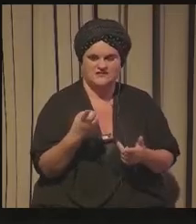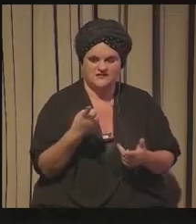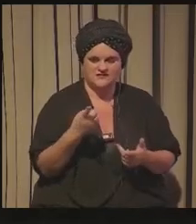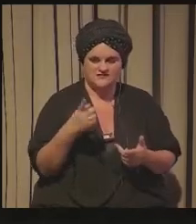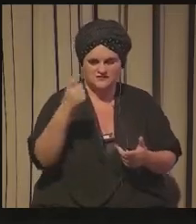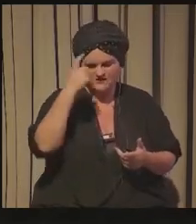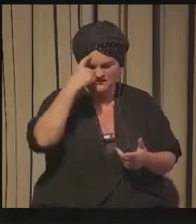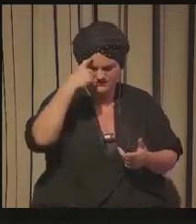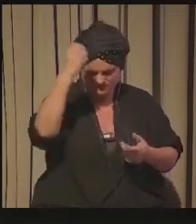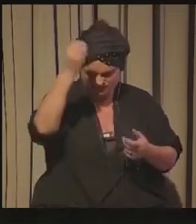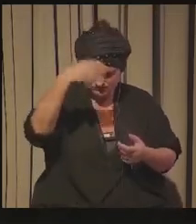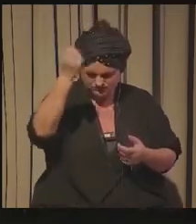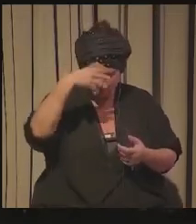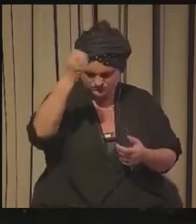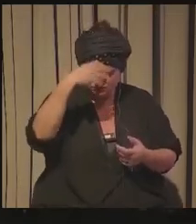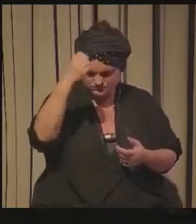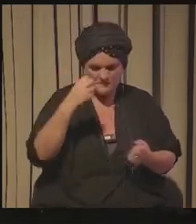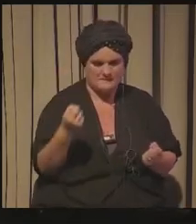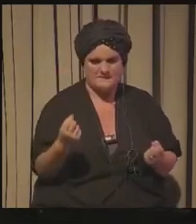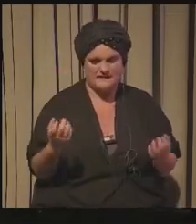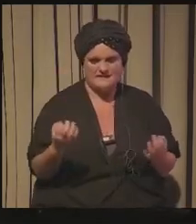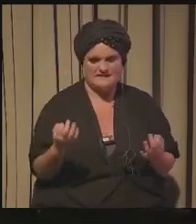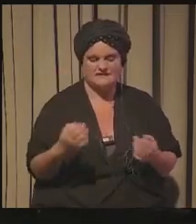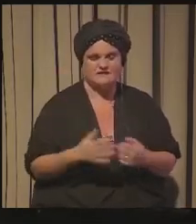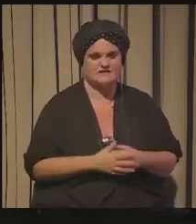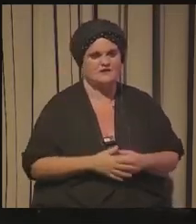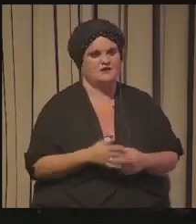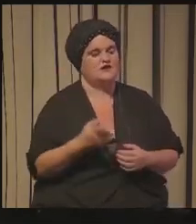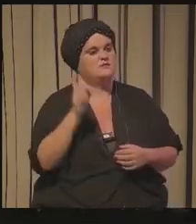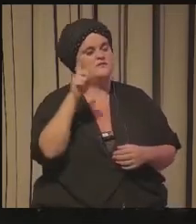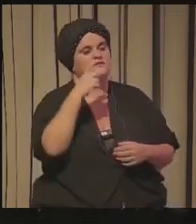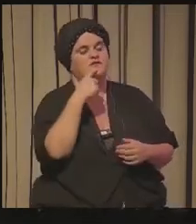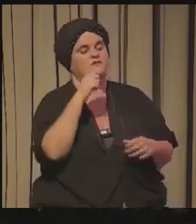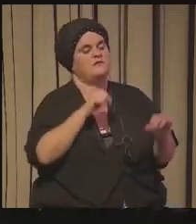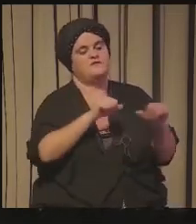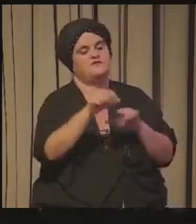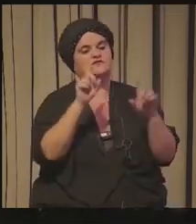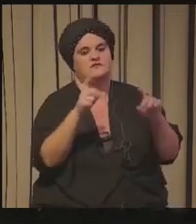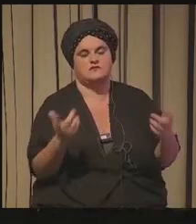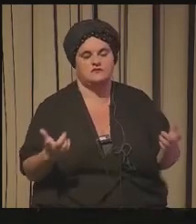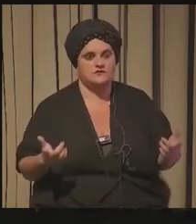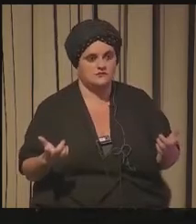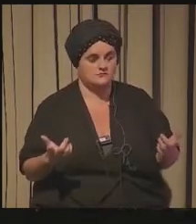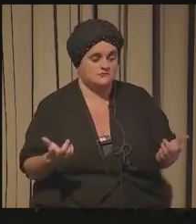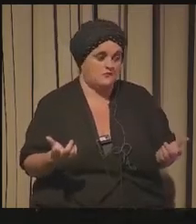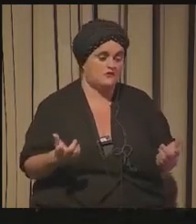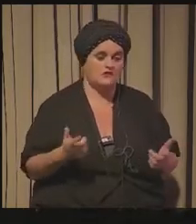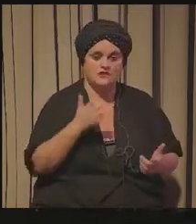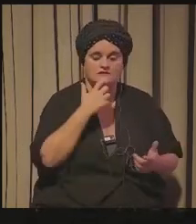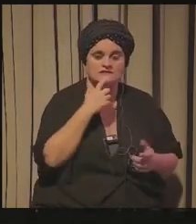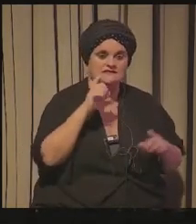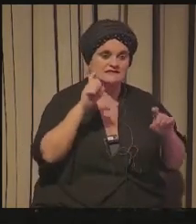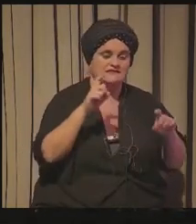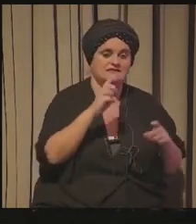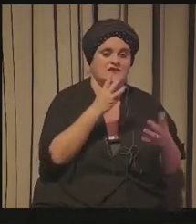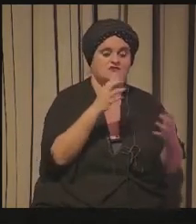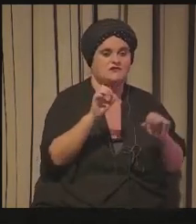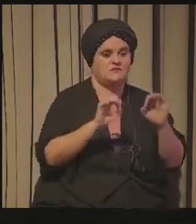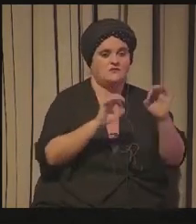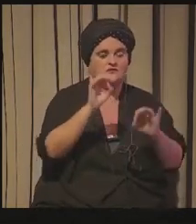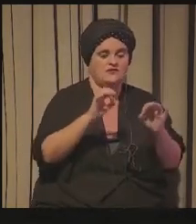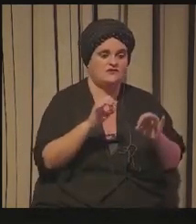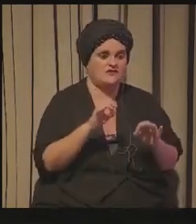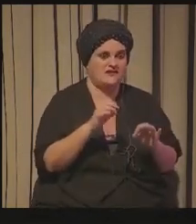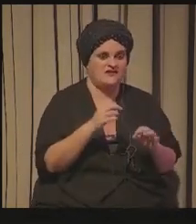en su cabeza? Entonces los profesores dicen, yo no tengo tiempo para enseñar el futuro. Bueno, pues si dejas de enseñar el 80% de las cosas